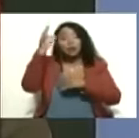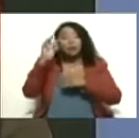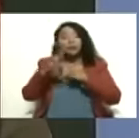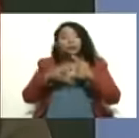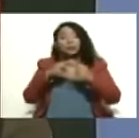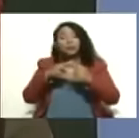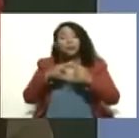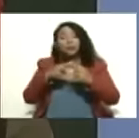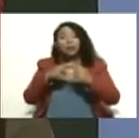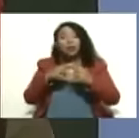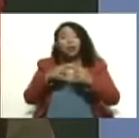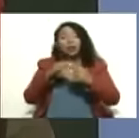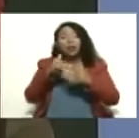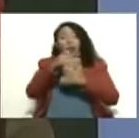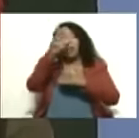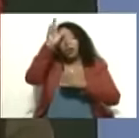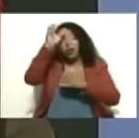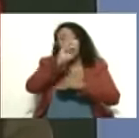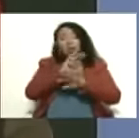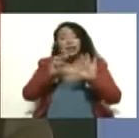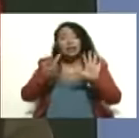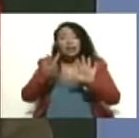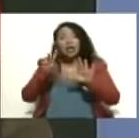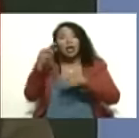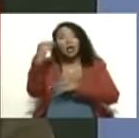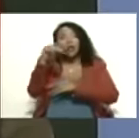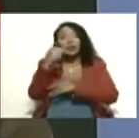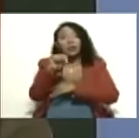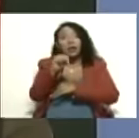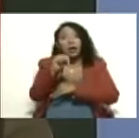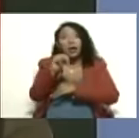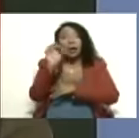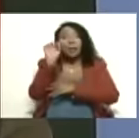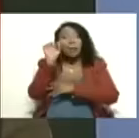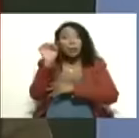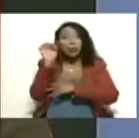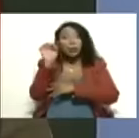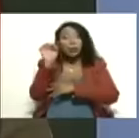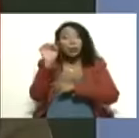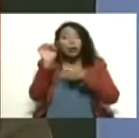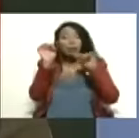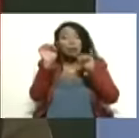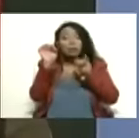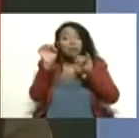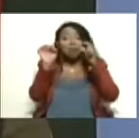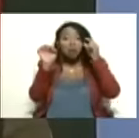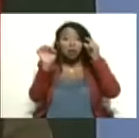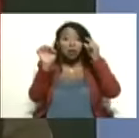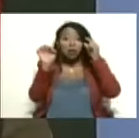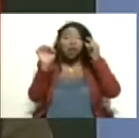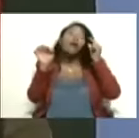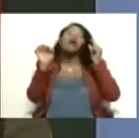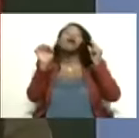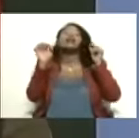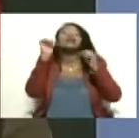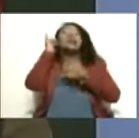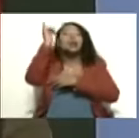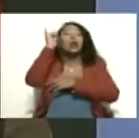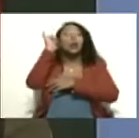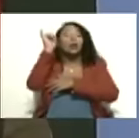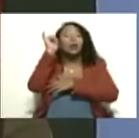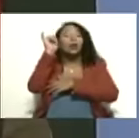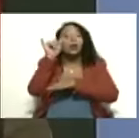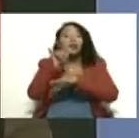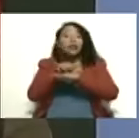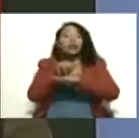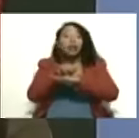luego en Falcón el 27 de noviembre le corresponde a punto fijo y ese mismo día San Felipe yaracuy El el 13